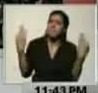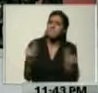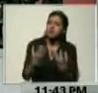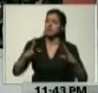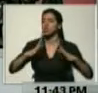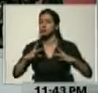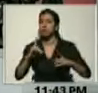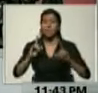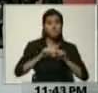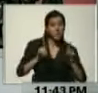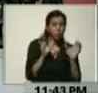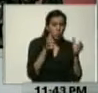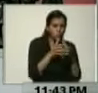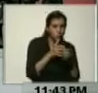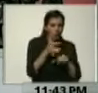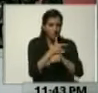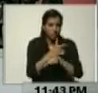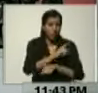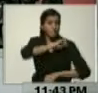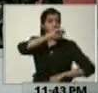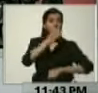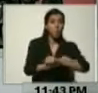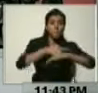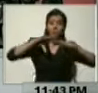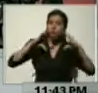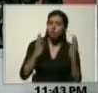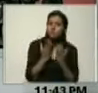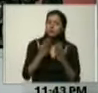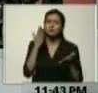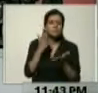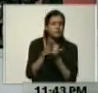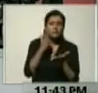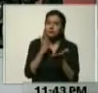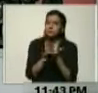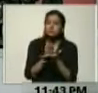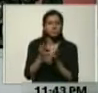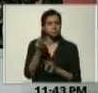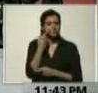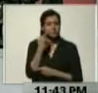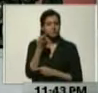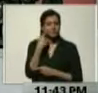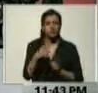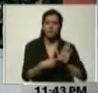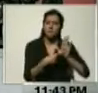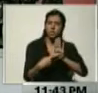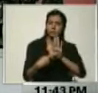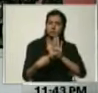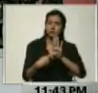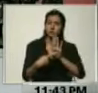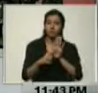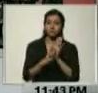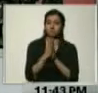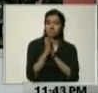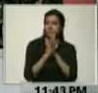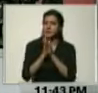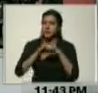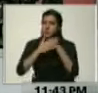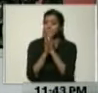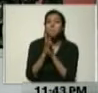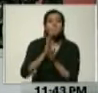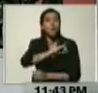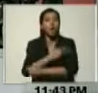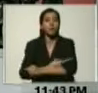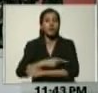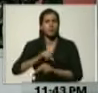los grupos y gobiernos que ostentan el poder económico mundial insistieron en mostrar sus fauces y sus garras. Del otro lado del